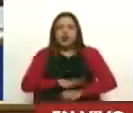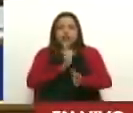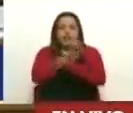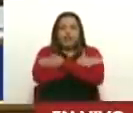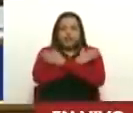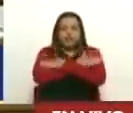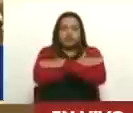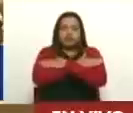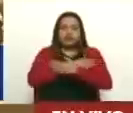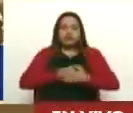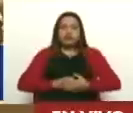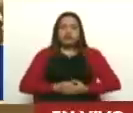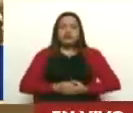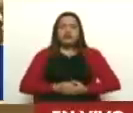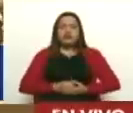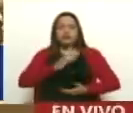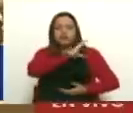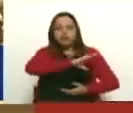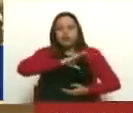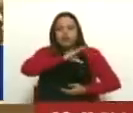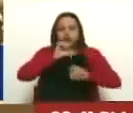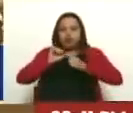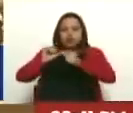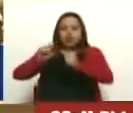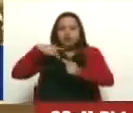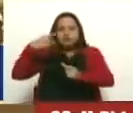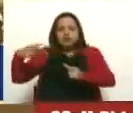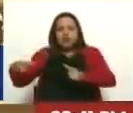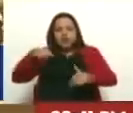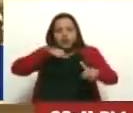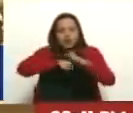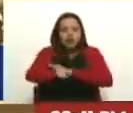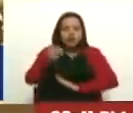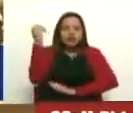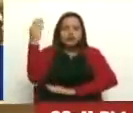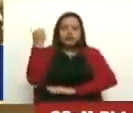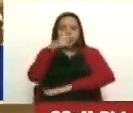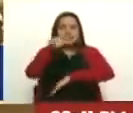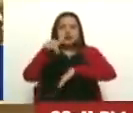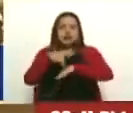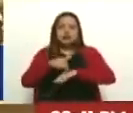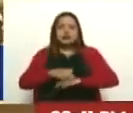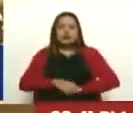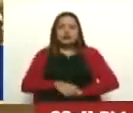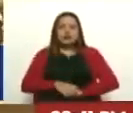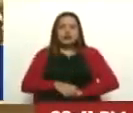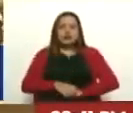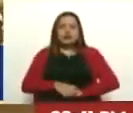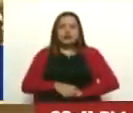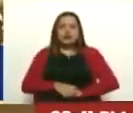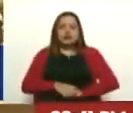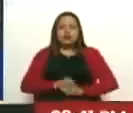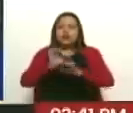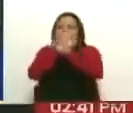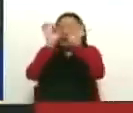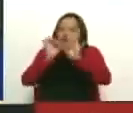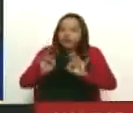felicitar a la Comisión Permanente de Política Interior de la Asamblea Nacional por la manera